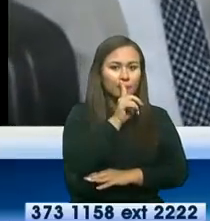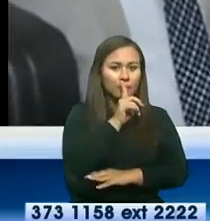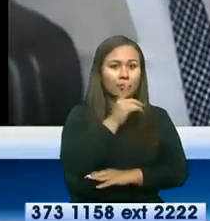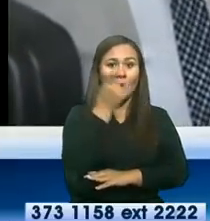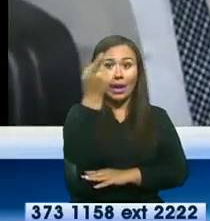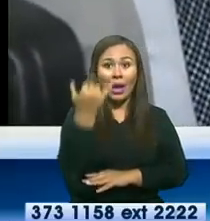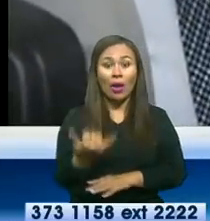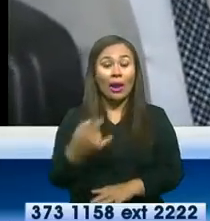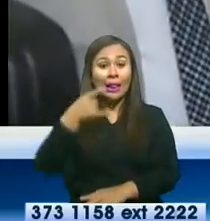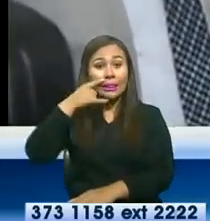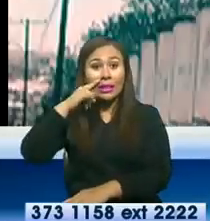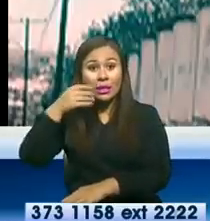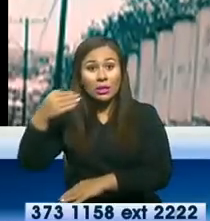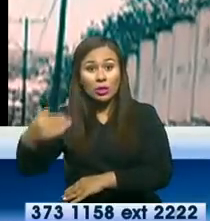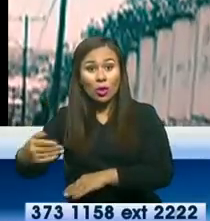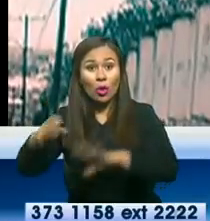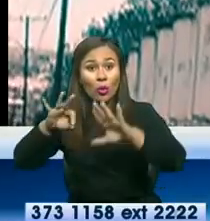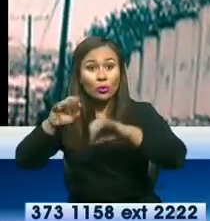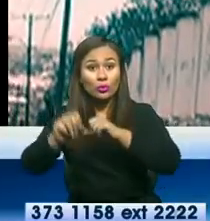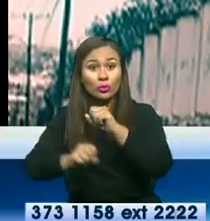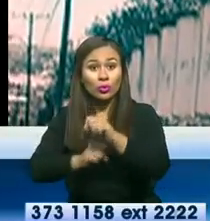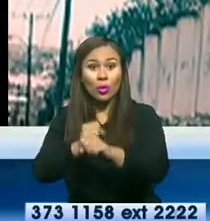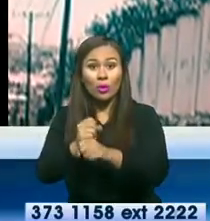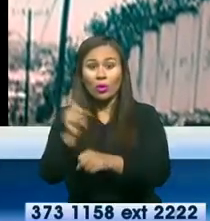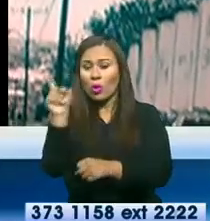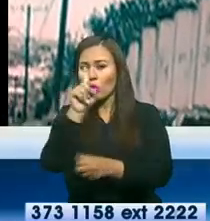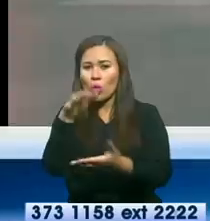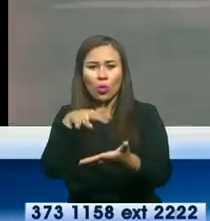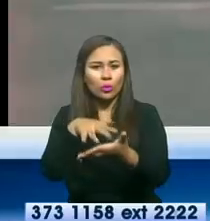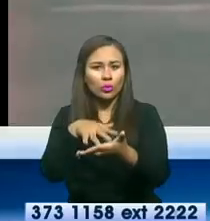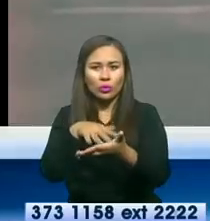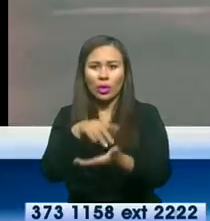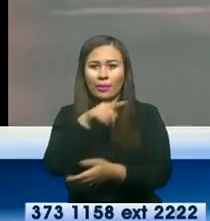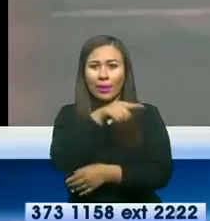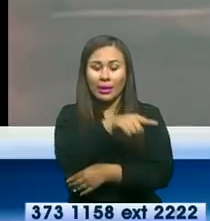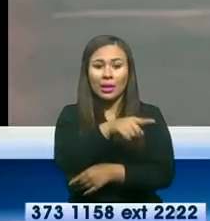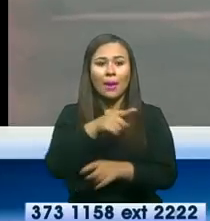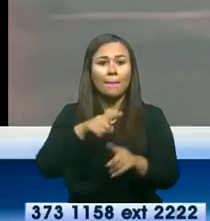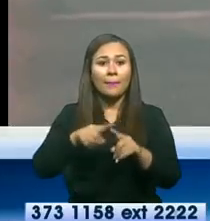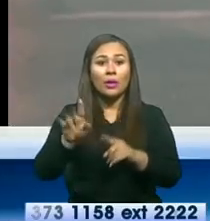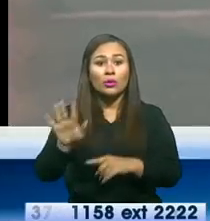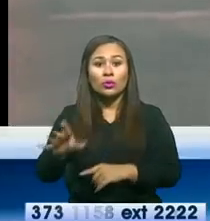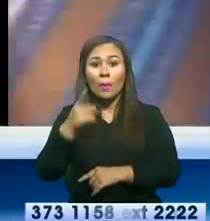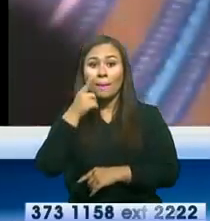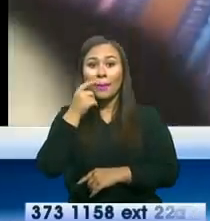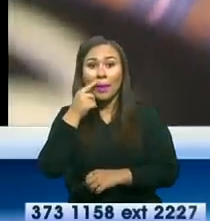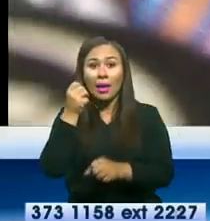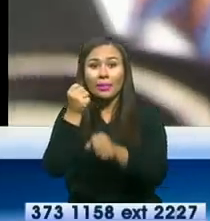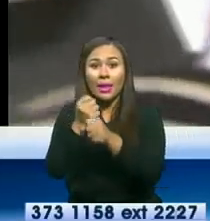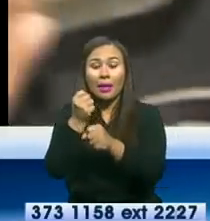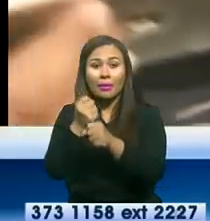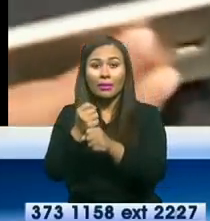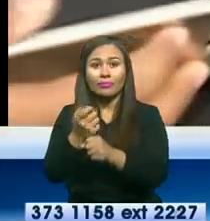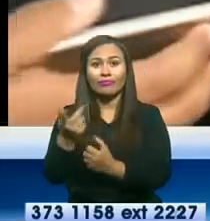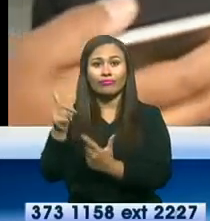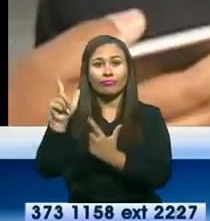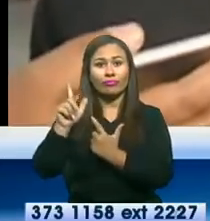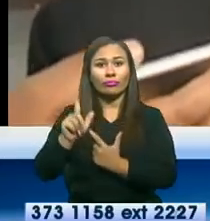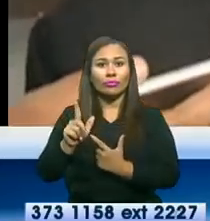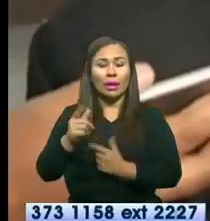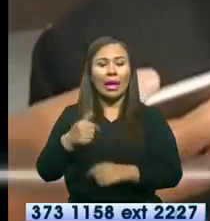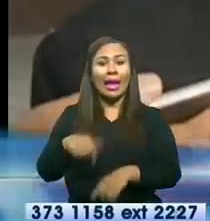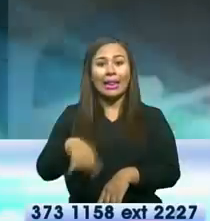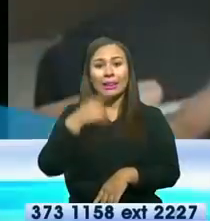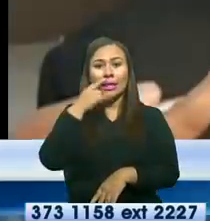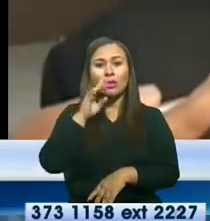menor de 8 años de edad no estudiaba en el plantel, pero su padre era el conserje. Él se encontraba esperando a su papá y a